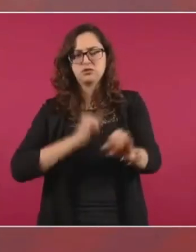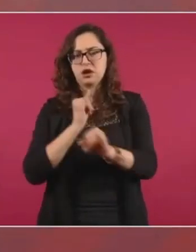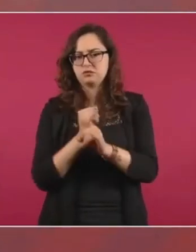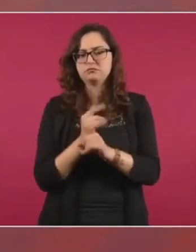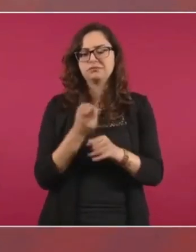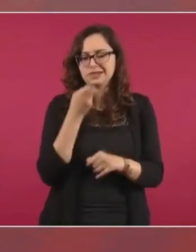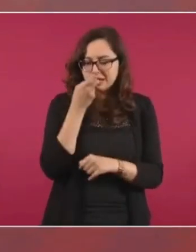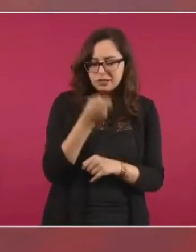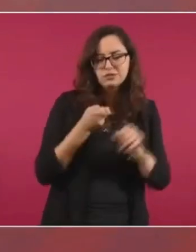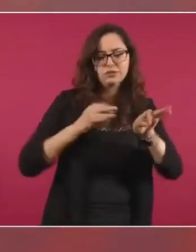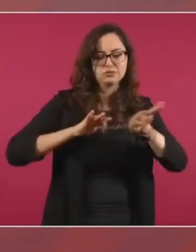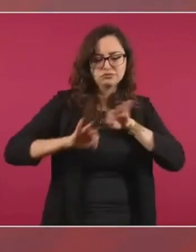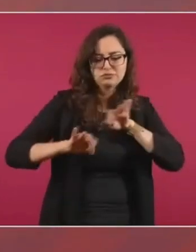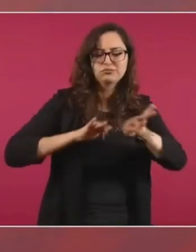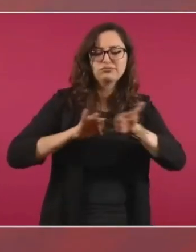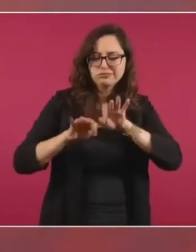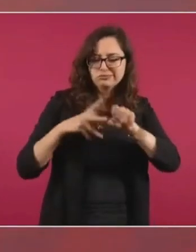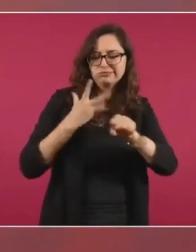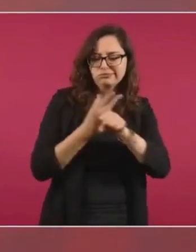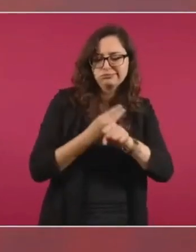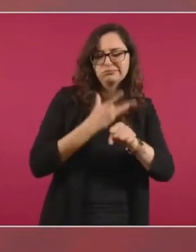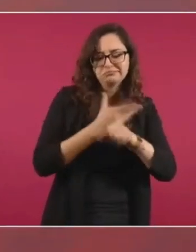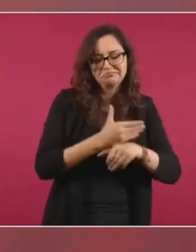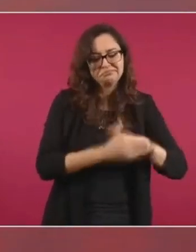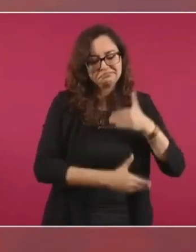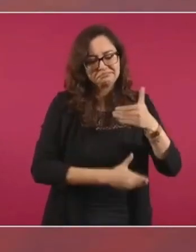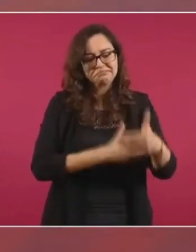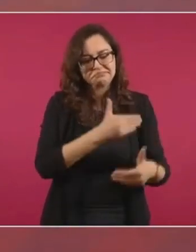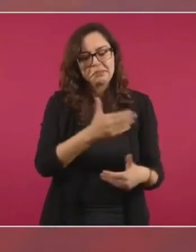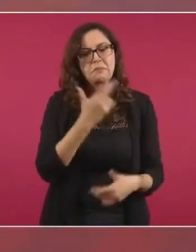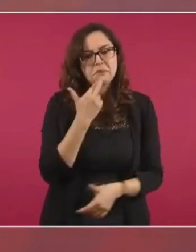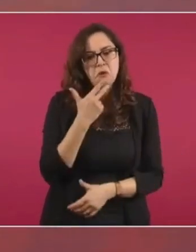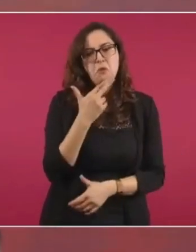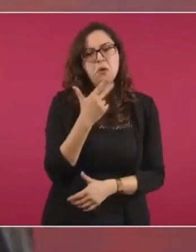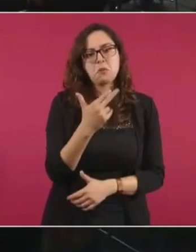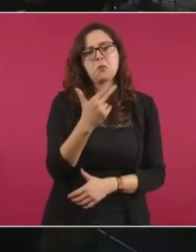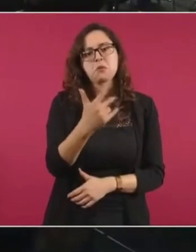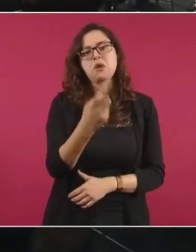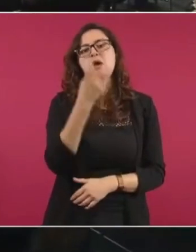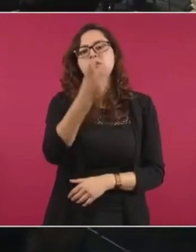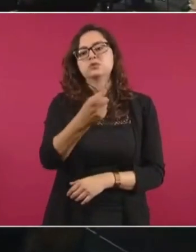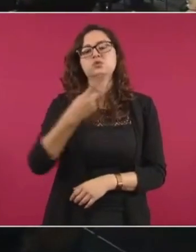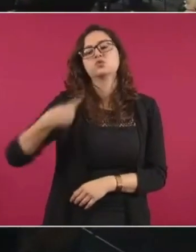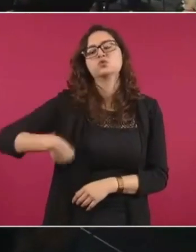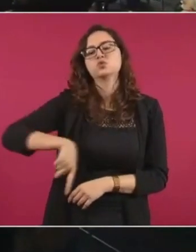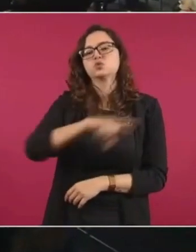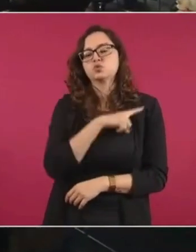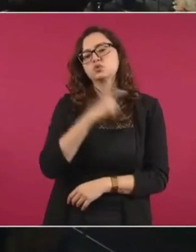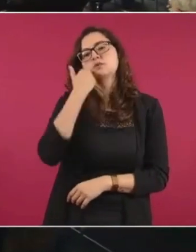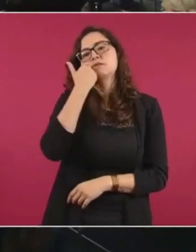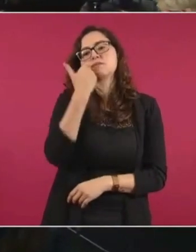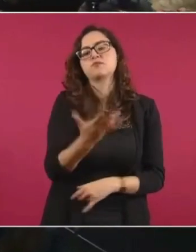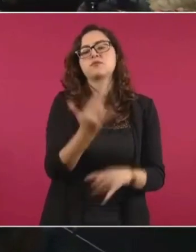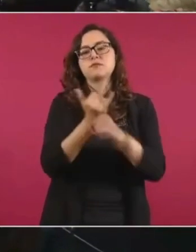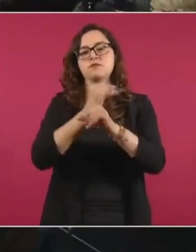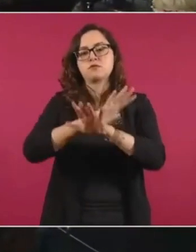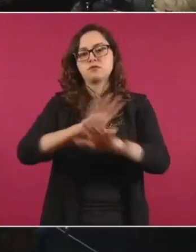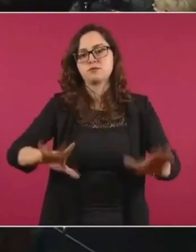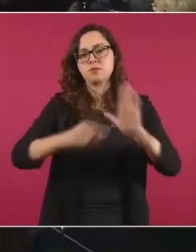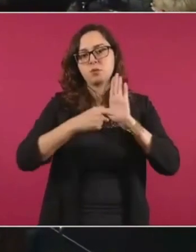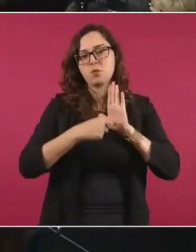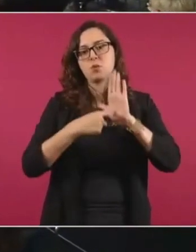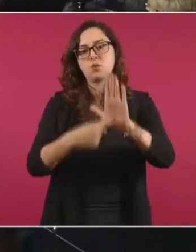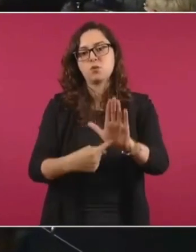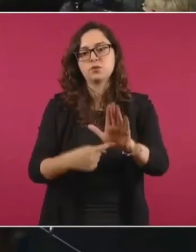trabajando en esto y vamos bastante bien, pero queríamos informarle a todos los